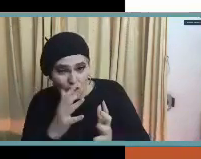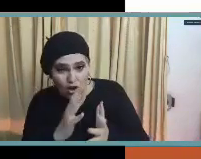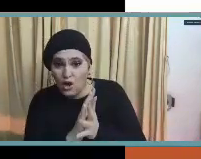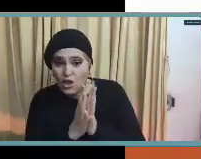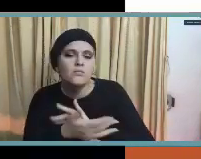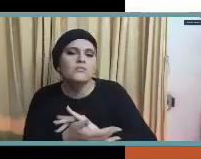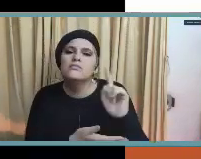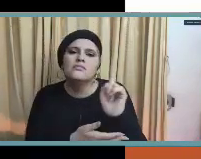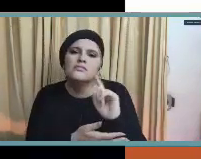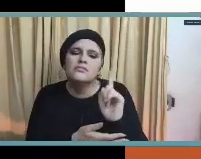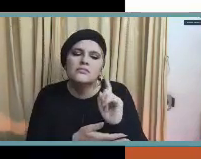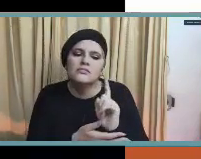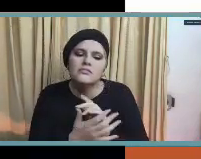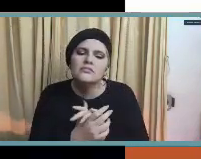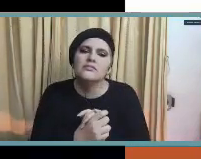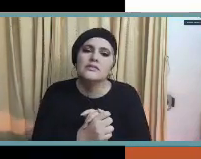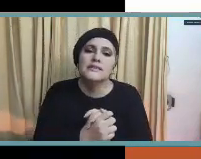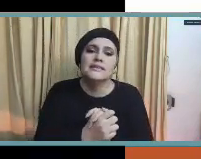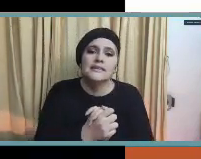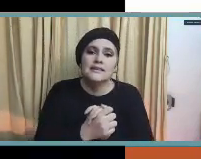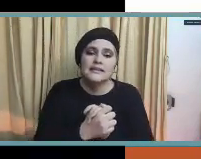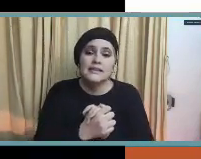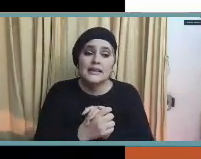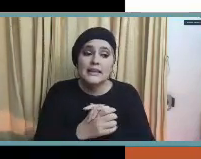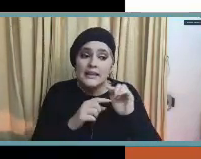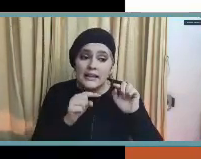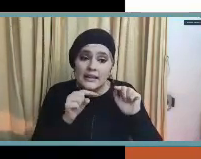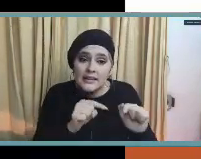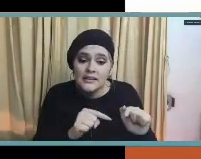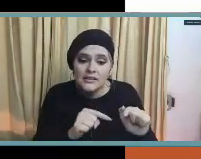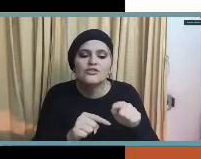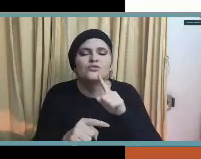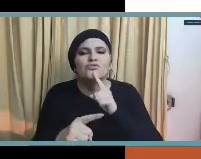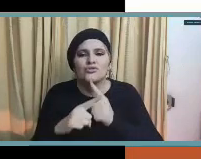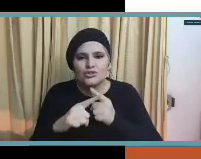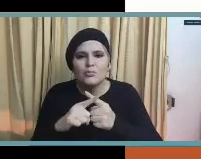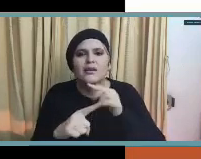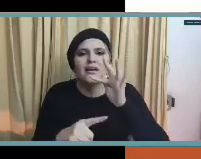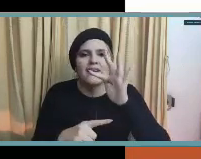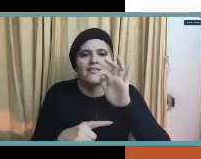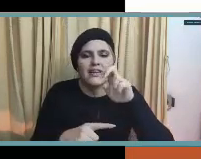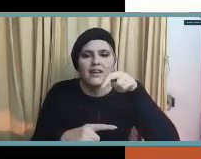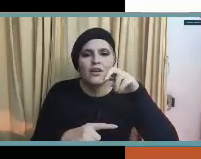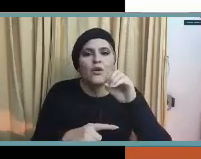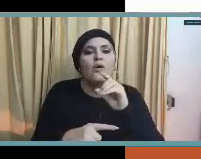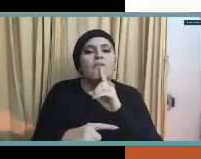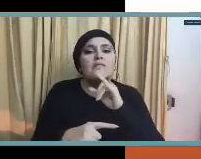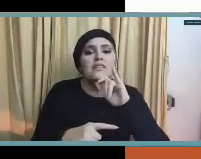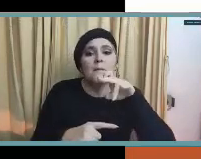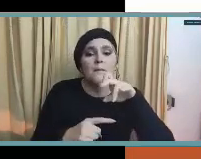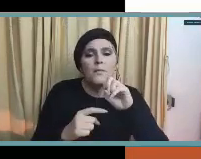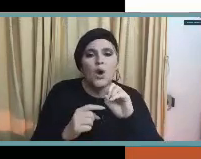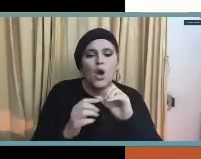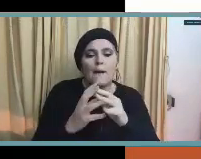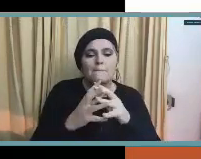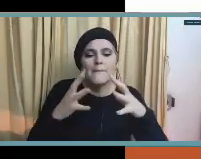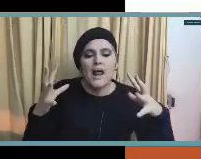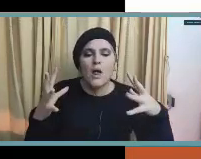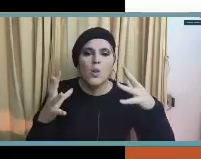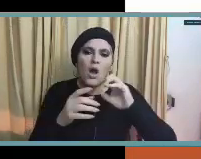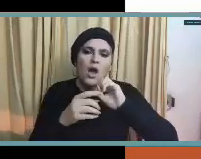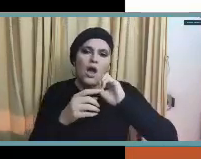Y eso le llamamos fenotipo ampliado del autismo. Yo estoy hablando del punto de vista médico, del punto de vista de lo que